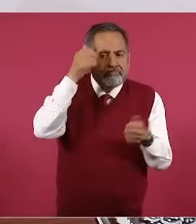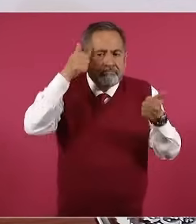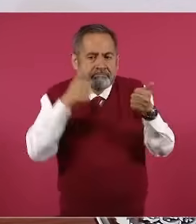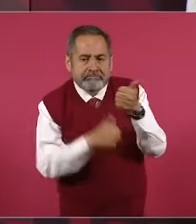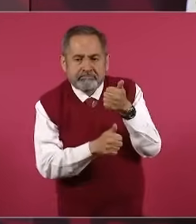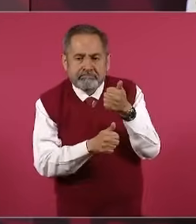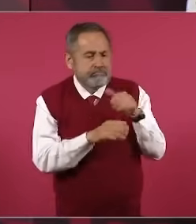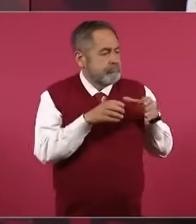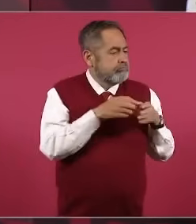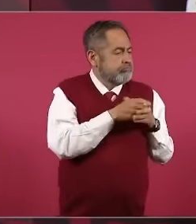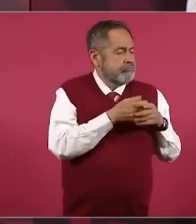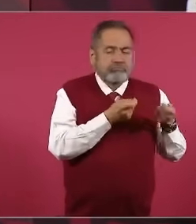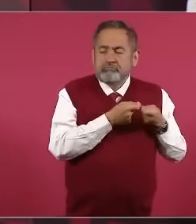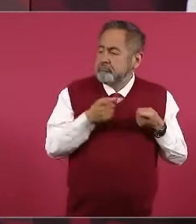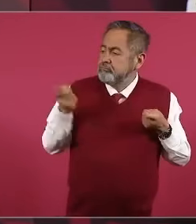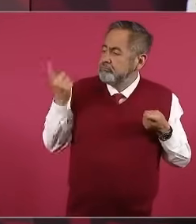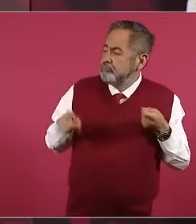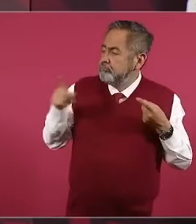de una minoría rapaz,